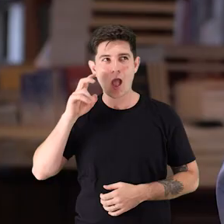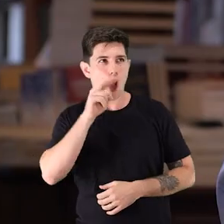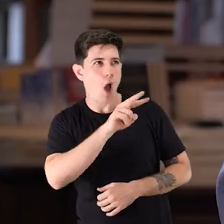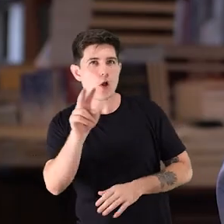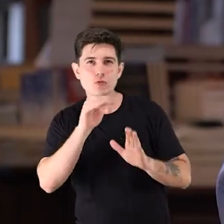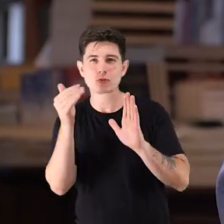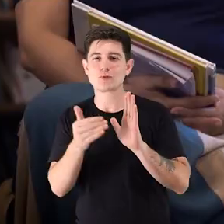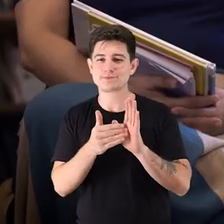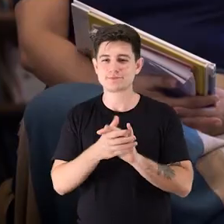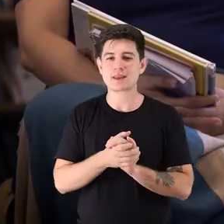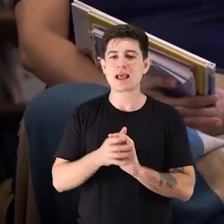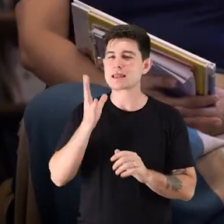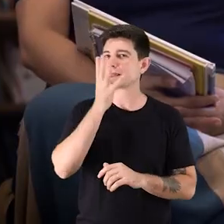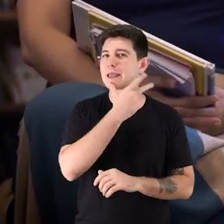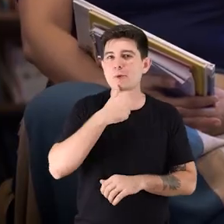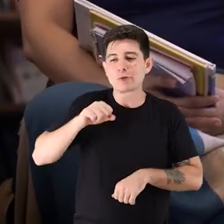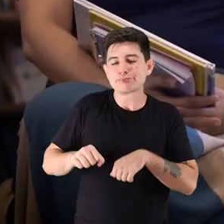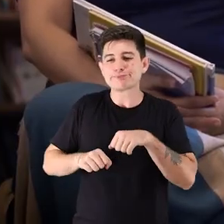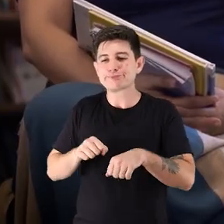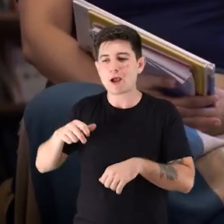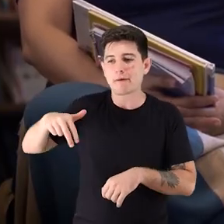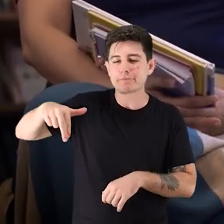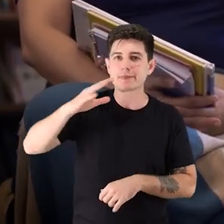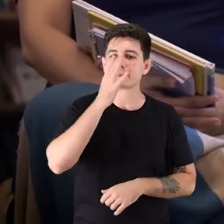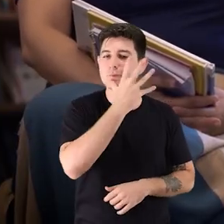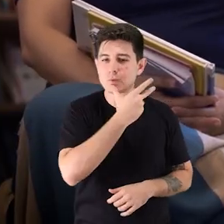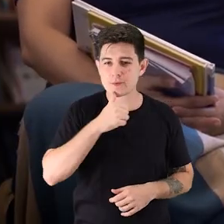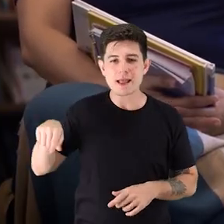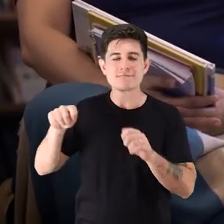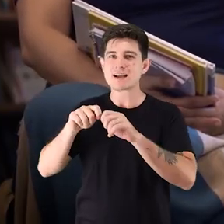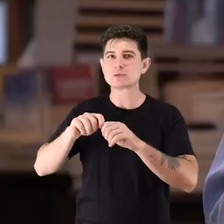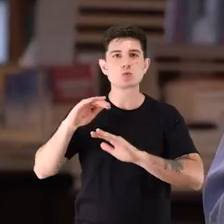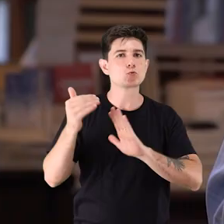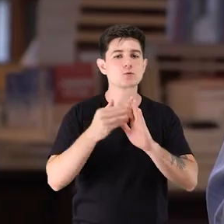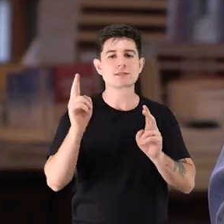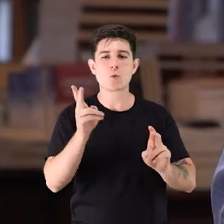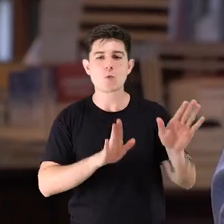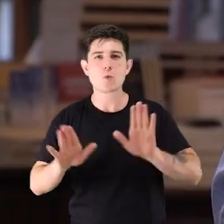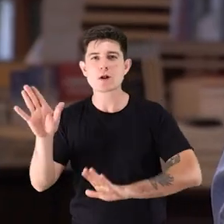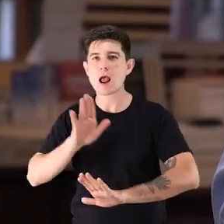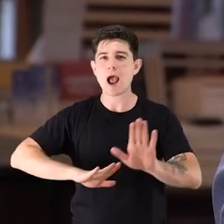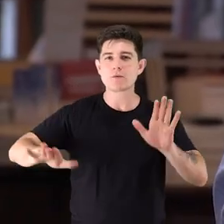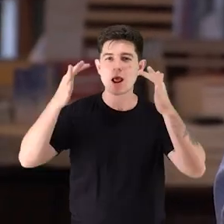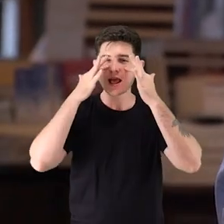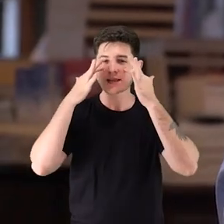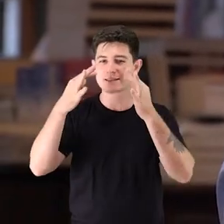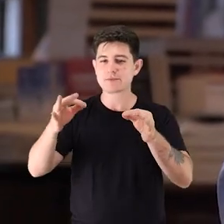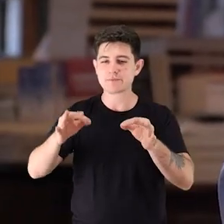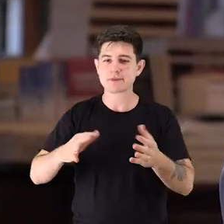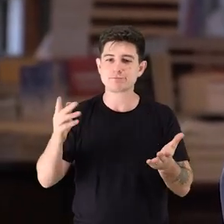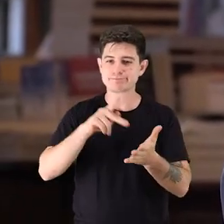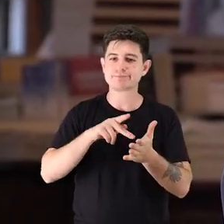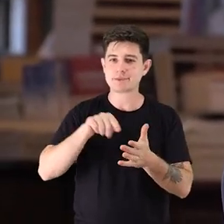presencia de todos. Tardó en gatear, en andar y en hablar. Lo hacía todo con mucho cuidado y